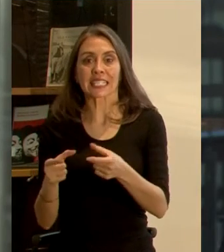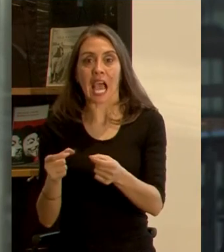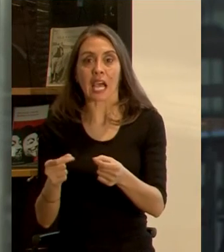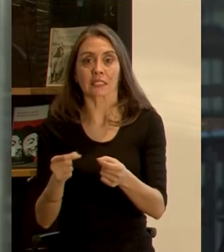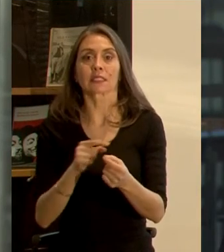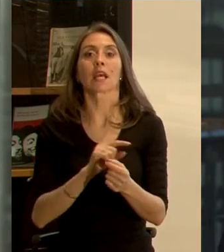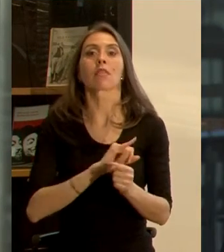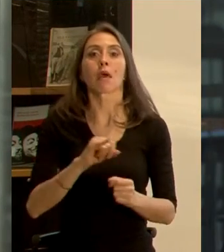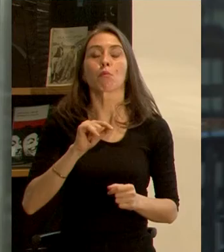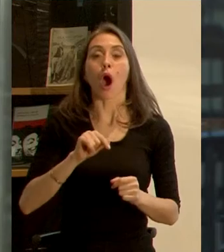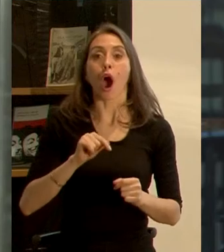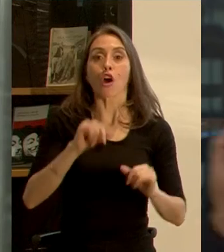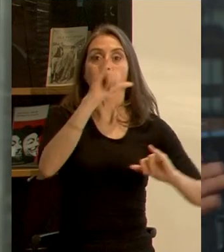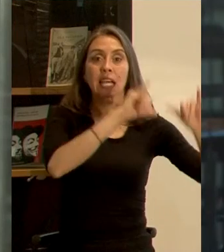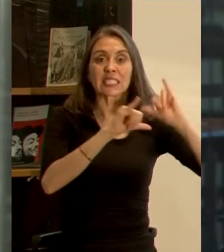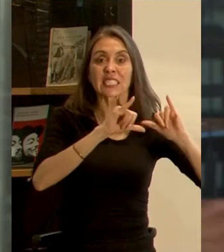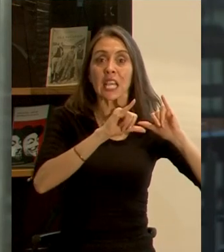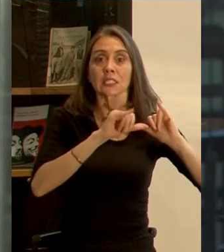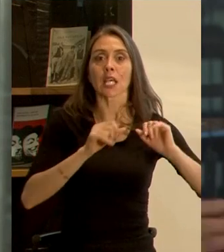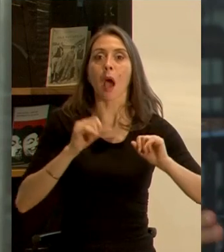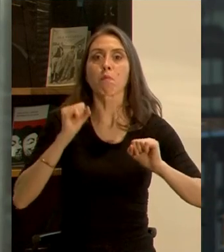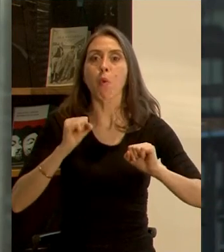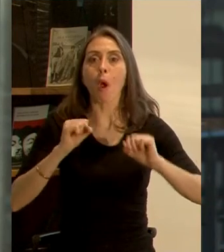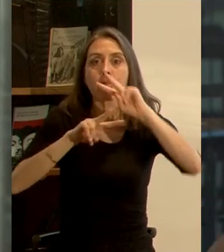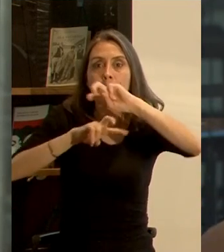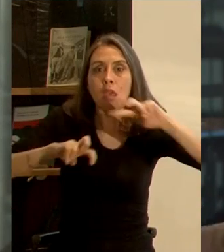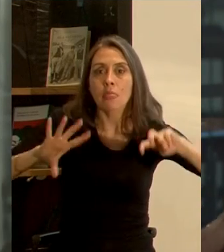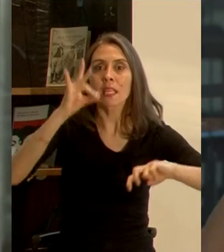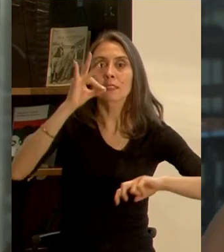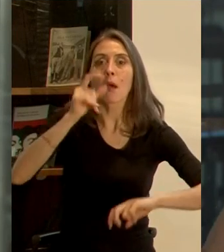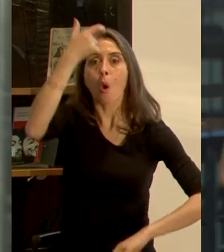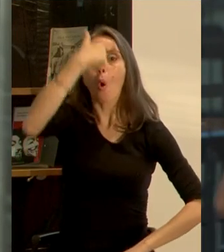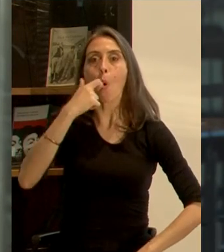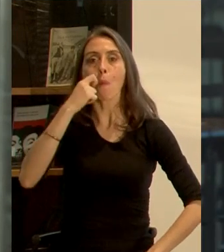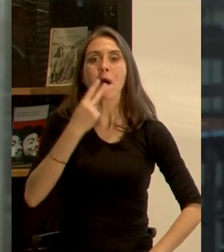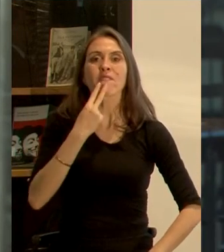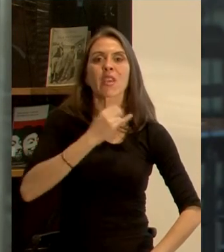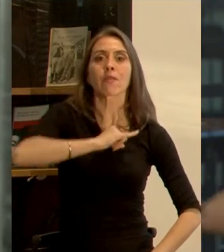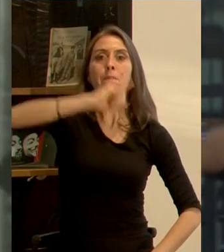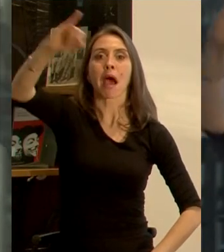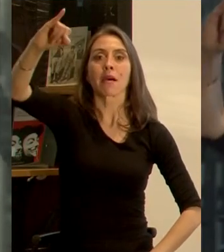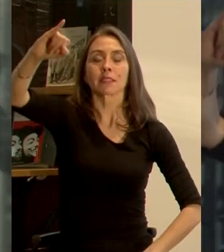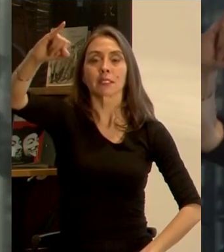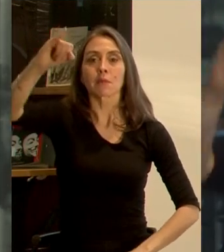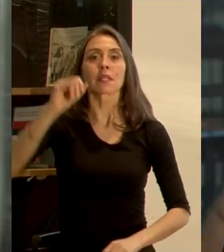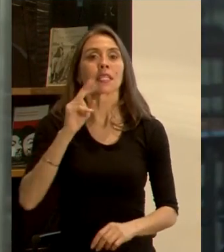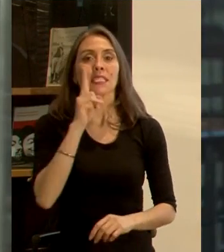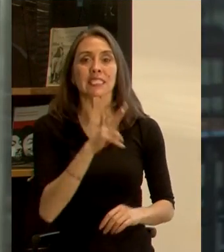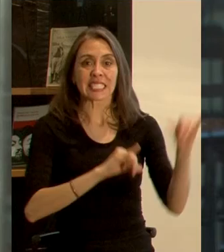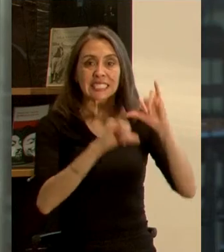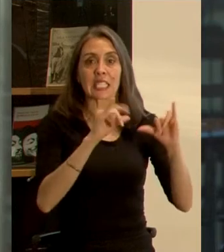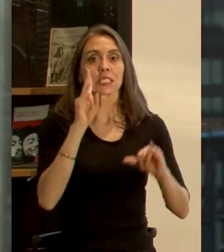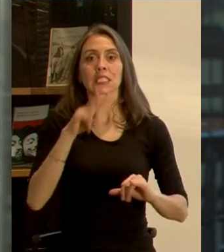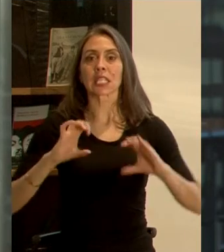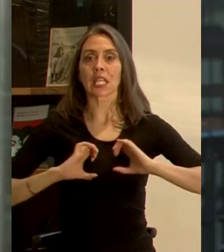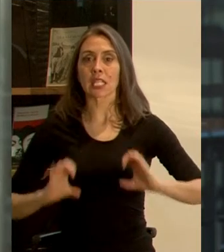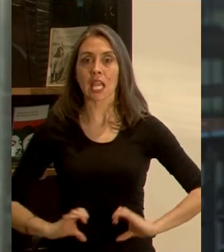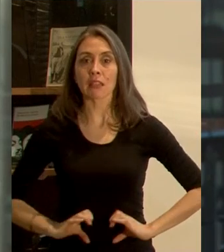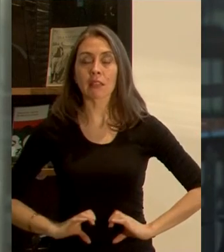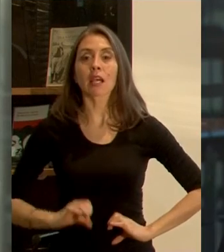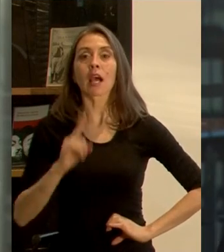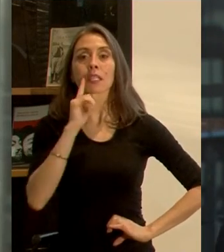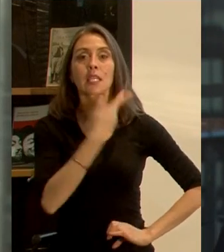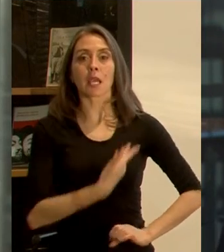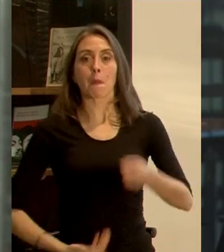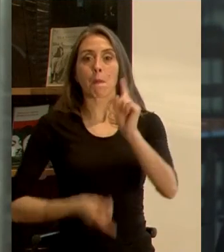vivir eternamente, la inmortalidad. Si no hay ciencias sociales, no va a haber ética y vamos a ser gobernados